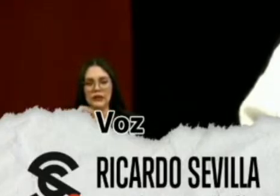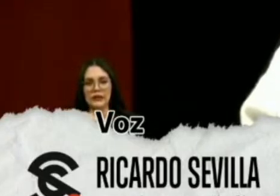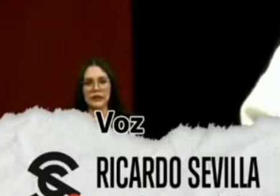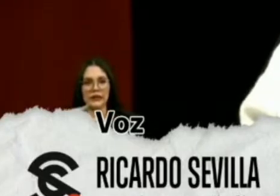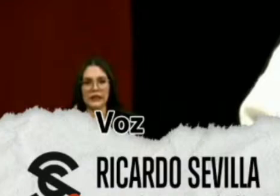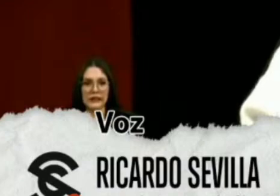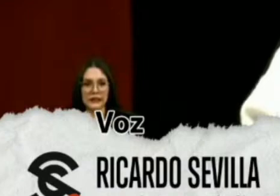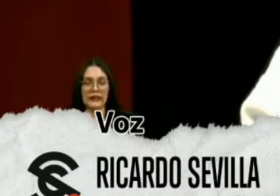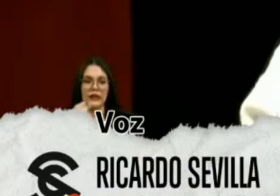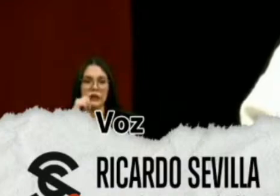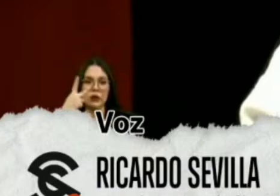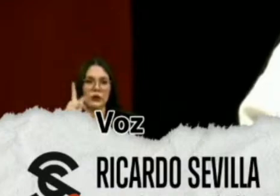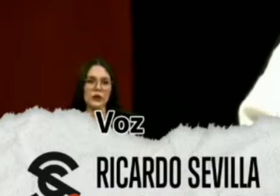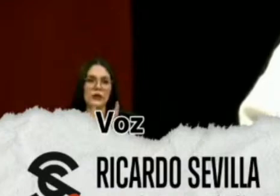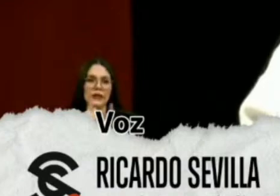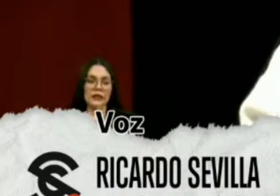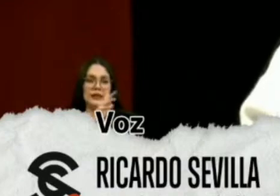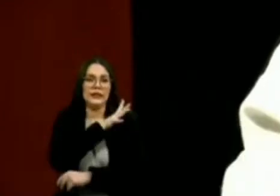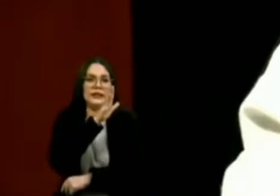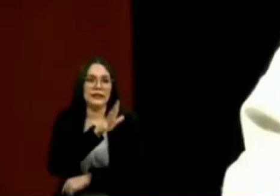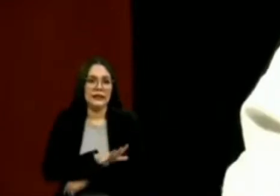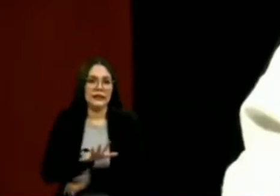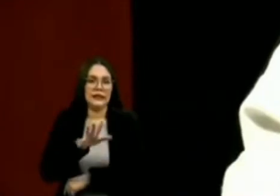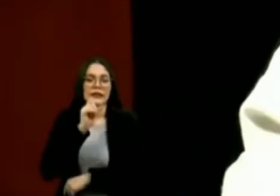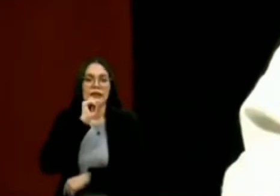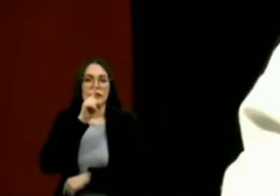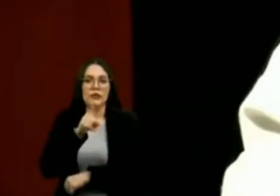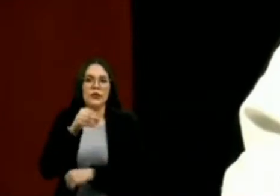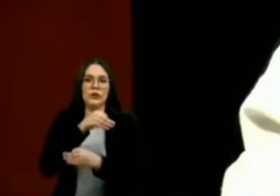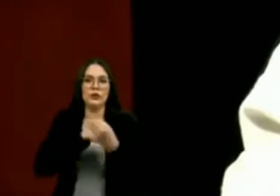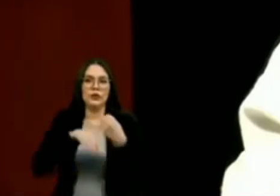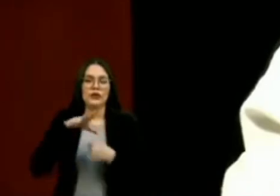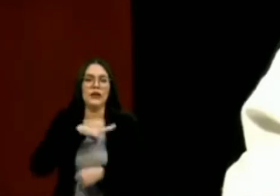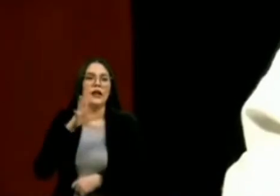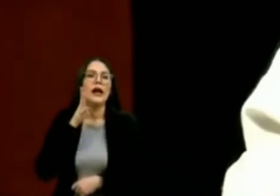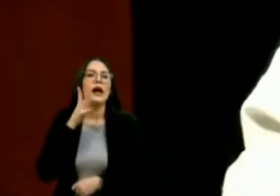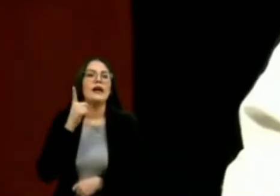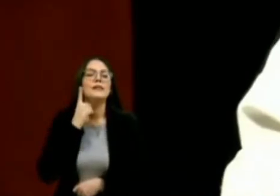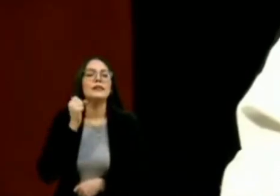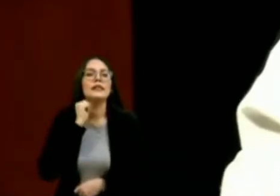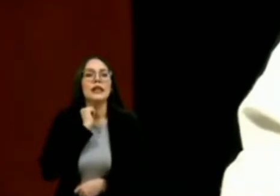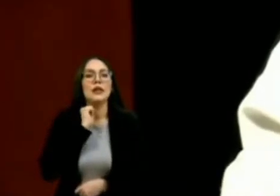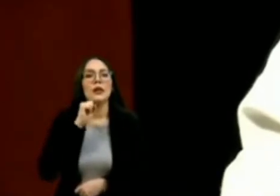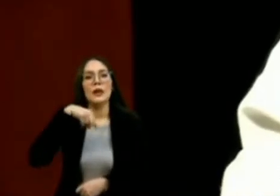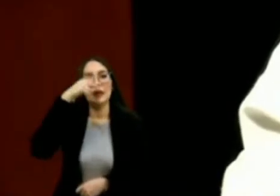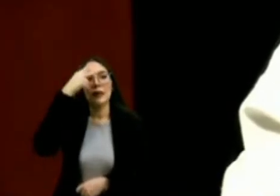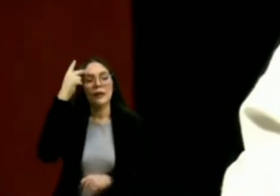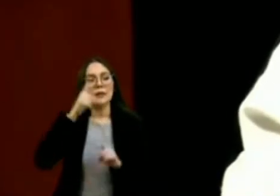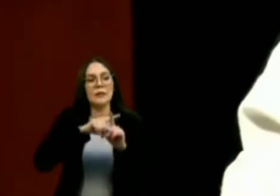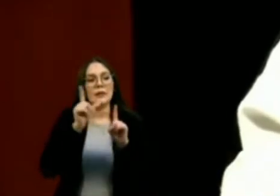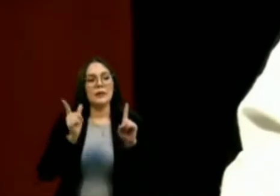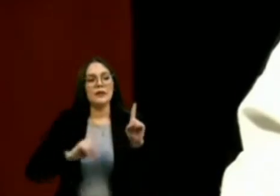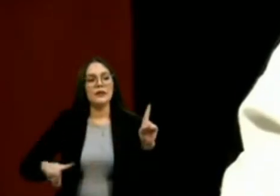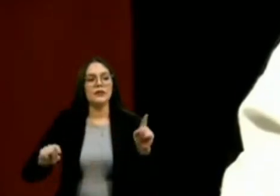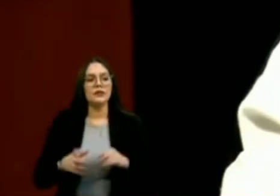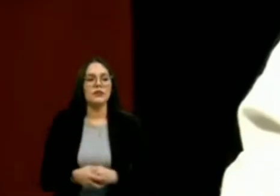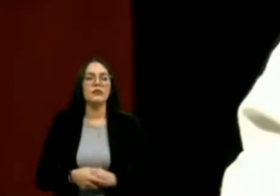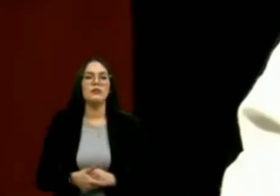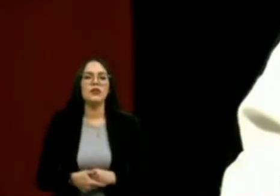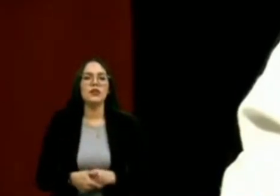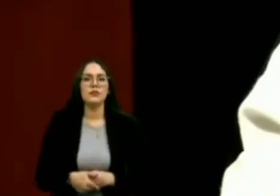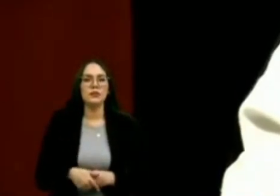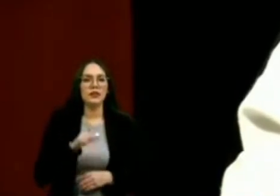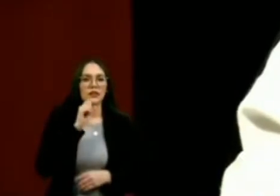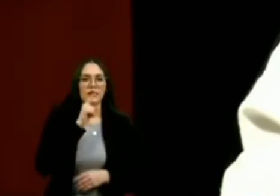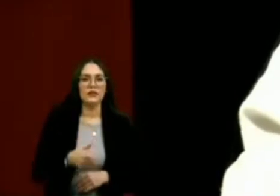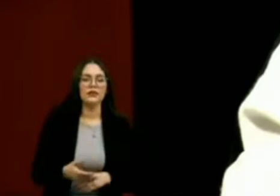porque esta sesión va a durar un buen rato, sobre todo podría llevarse y conducirse de una manera